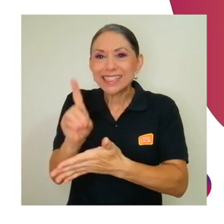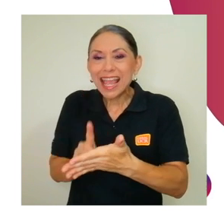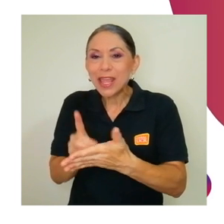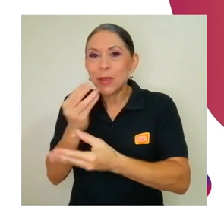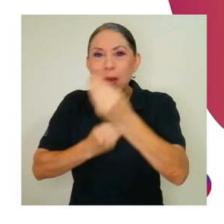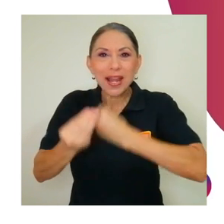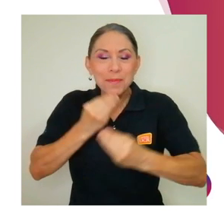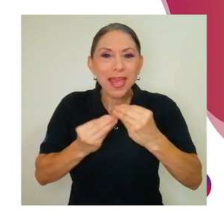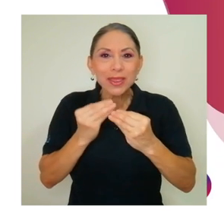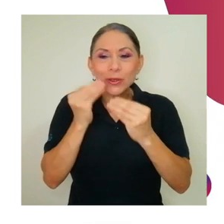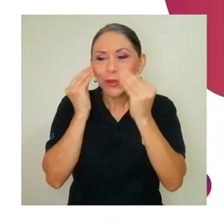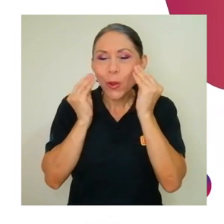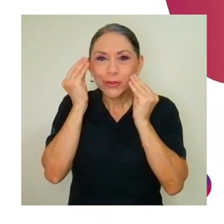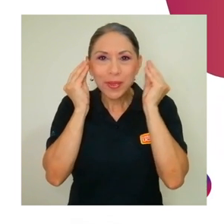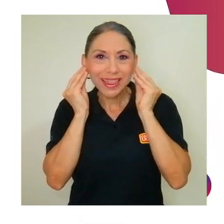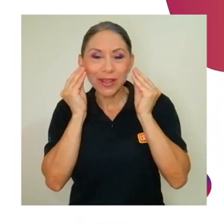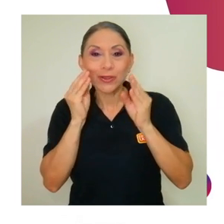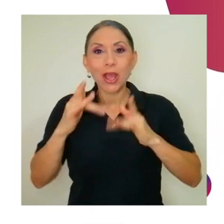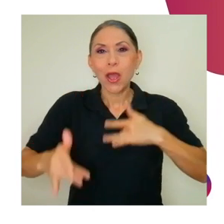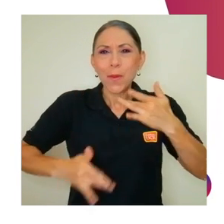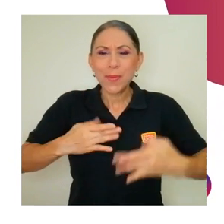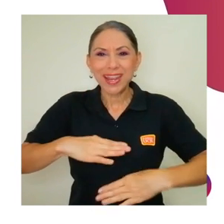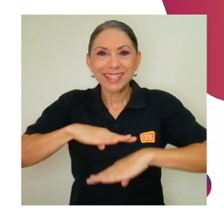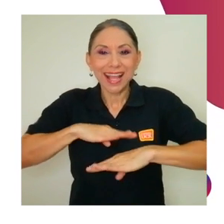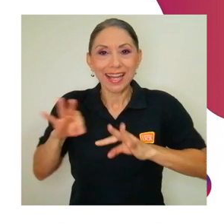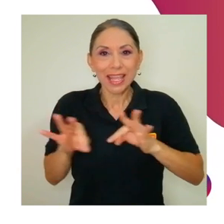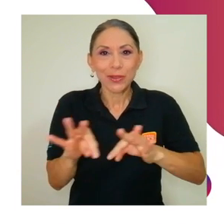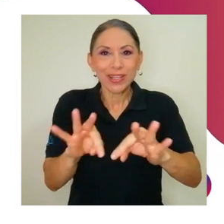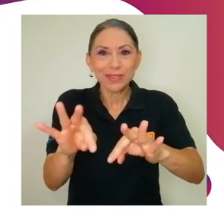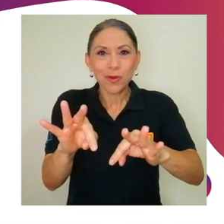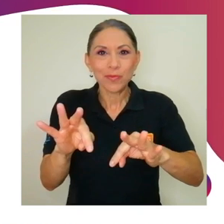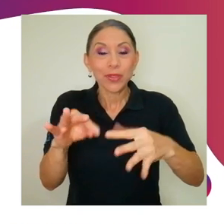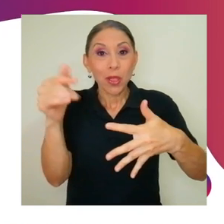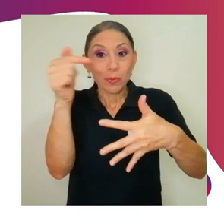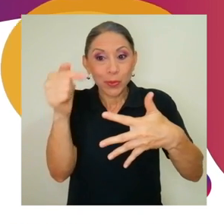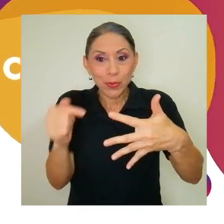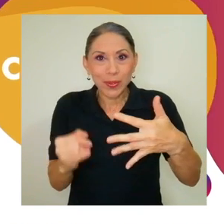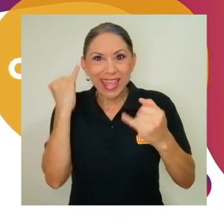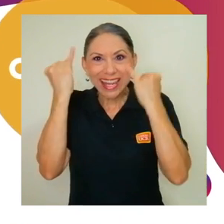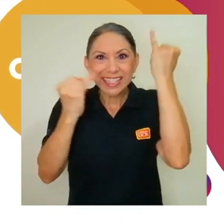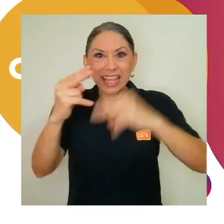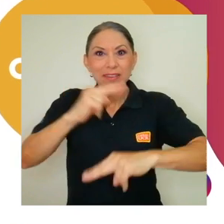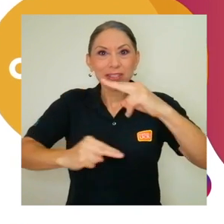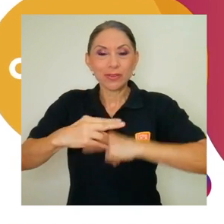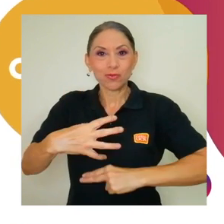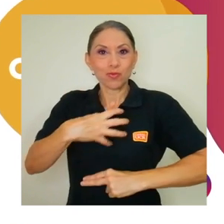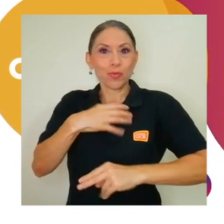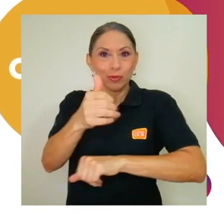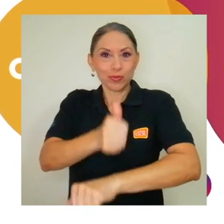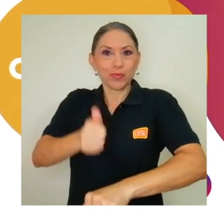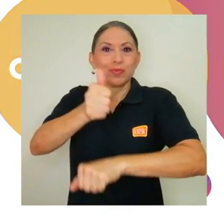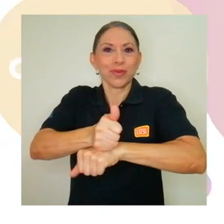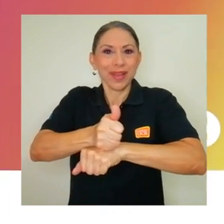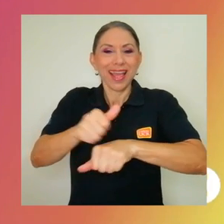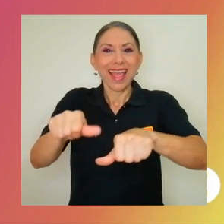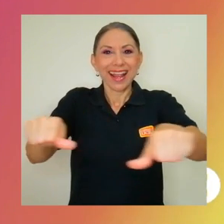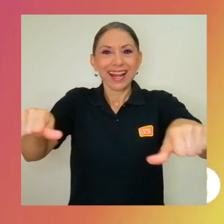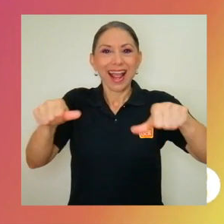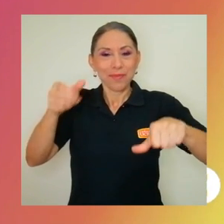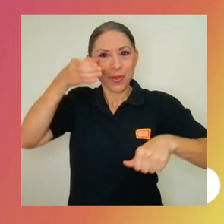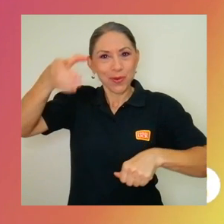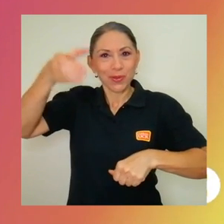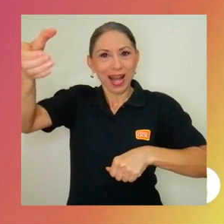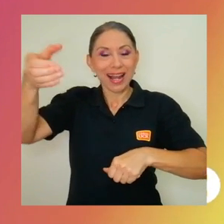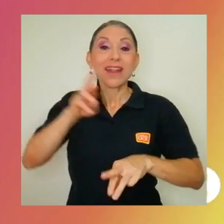alimentos, cosméticos y bienestar y turismo. Una serie de iniciativas emprendedoras en el campo cultural,